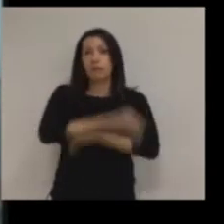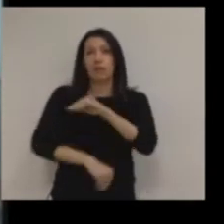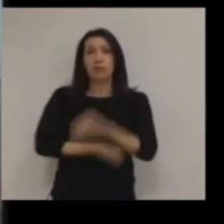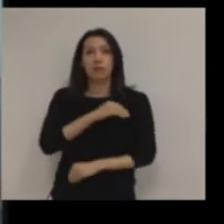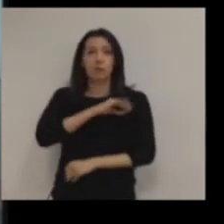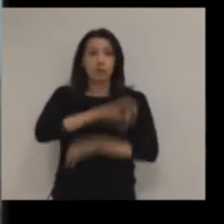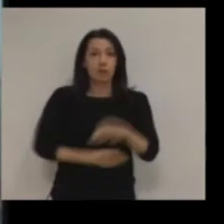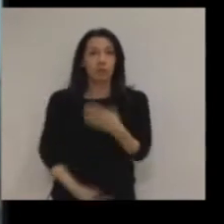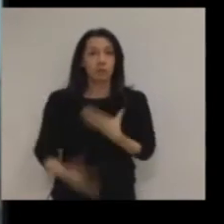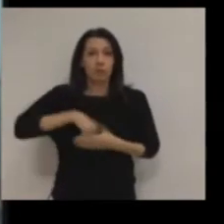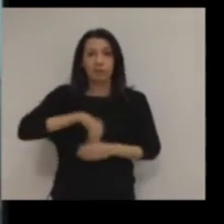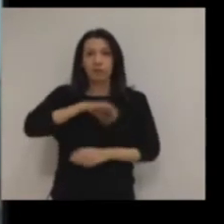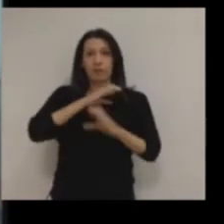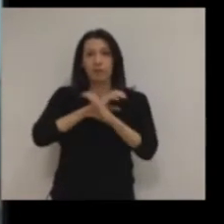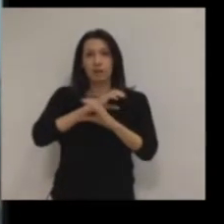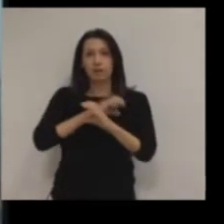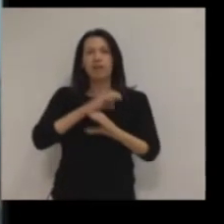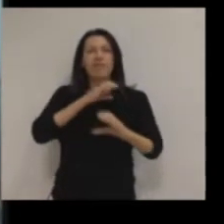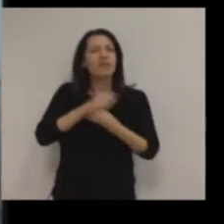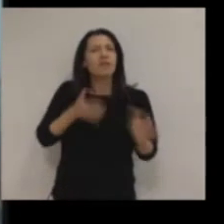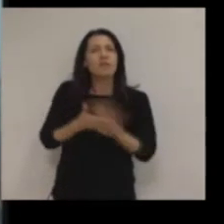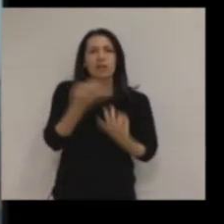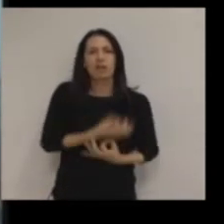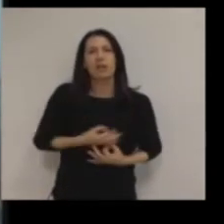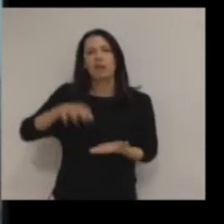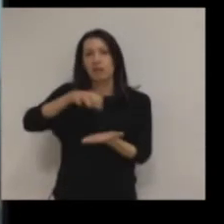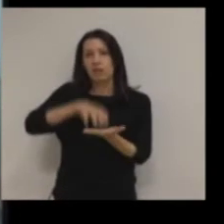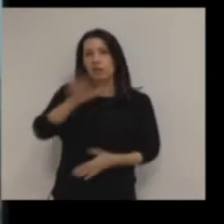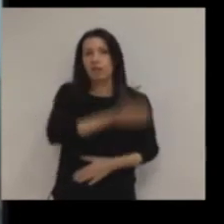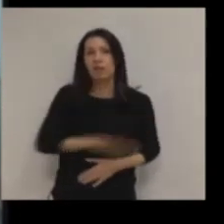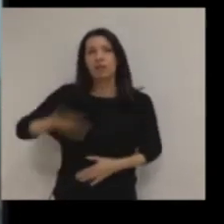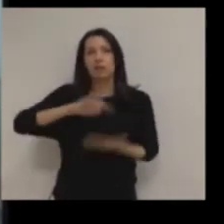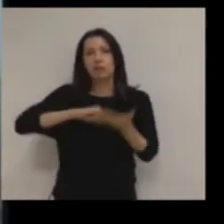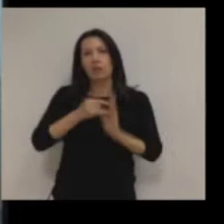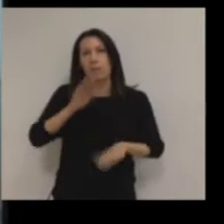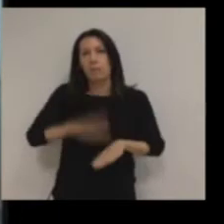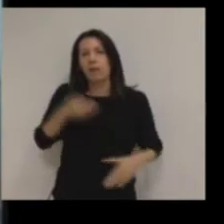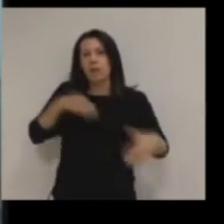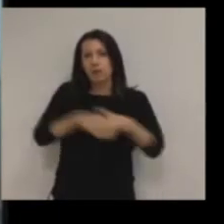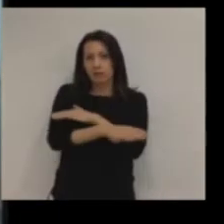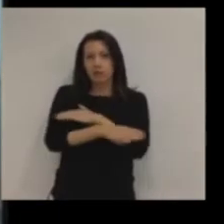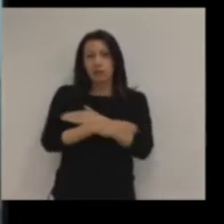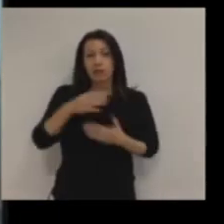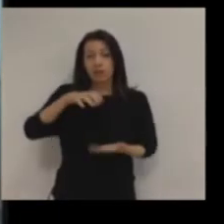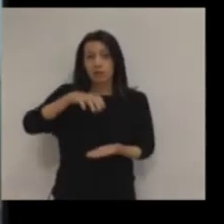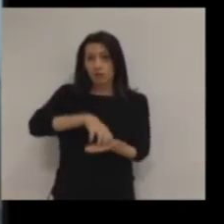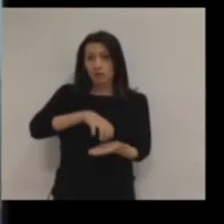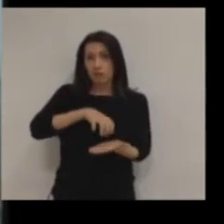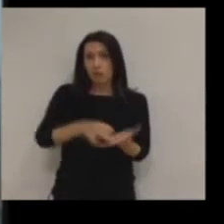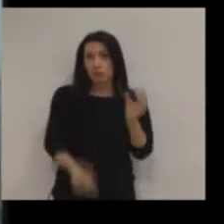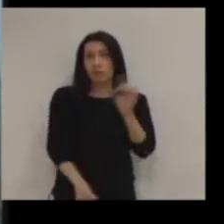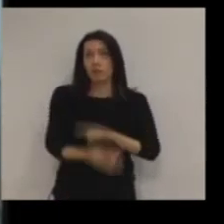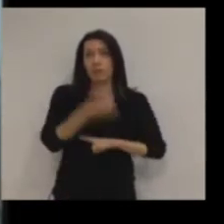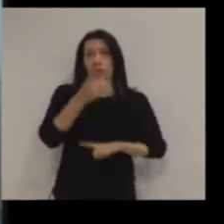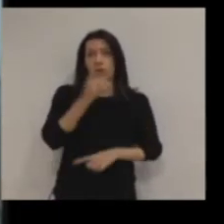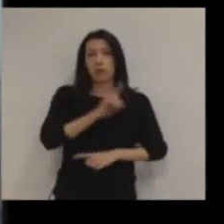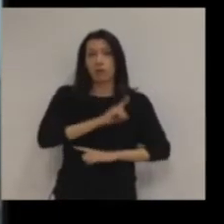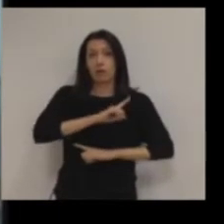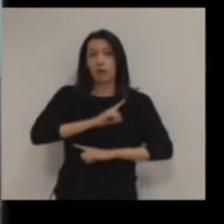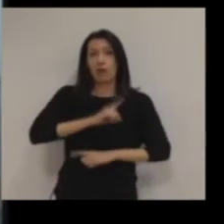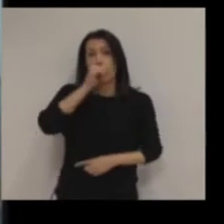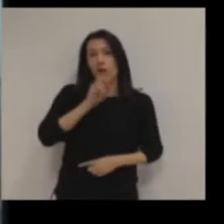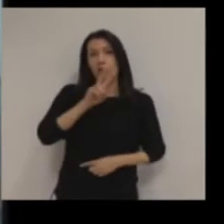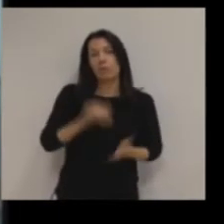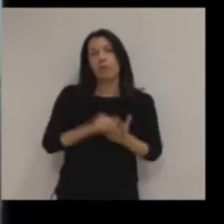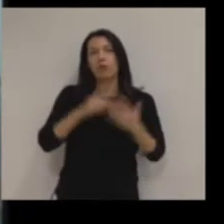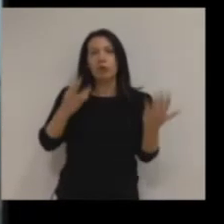realizar el CENTAC. CENTAC es el Centro Nacional de Tecnologías de la Accesibilidad. Es un centro que se constituyó en noviembre del